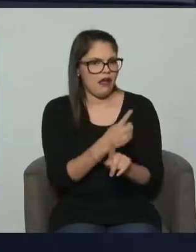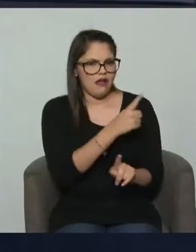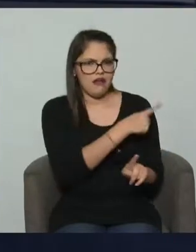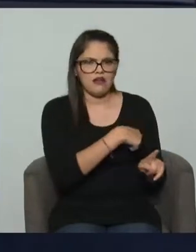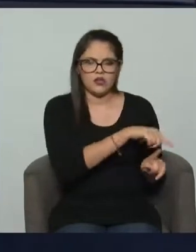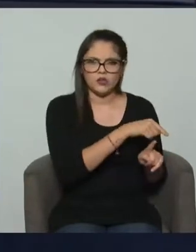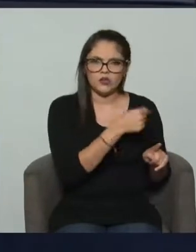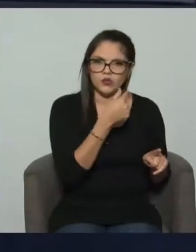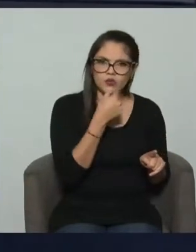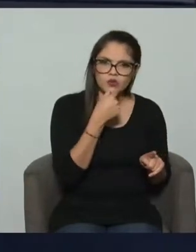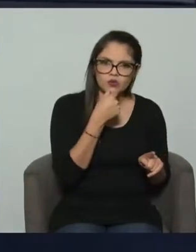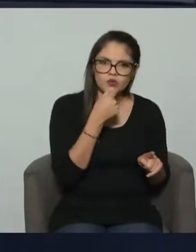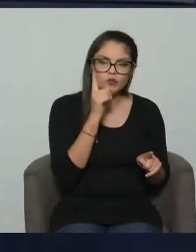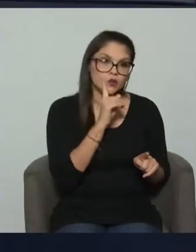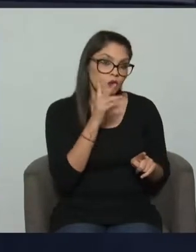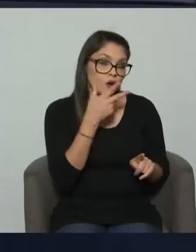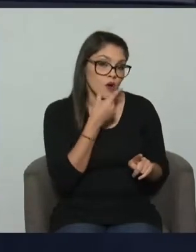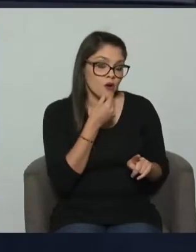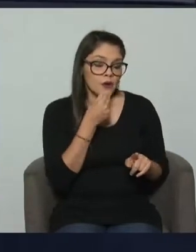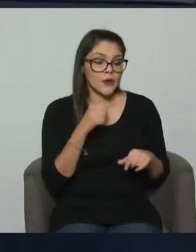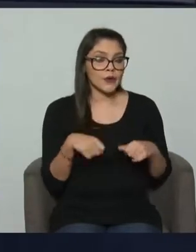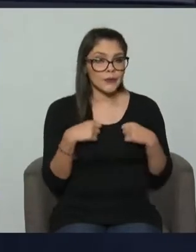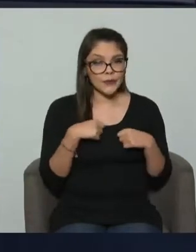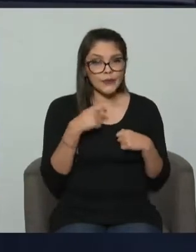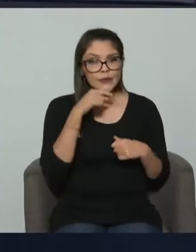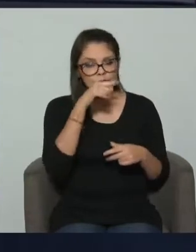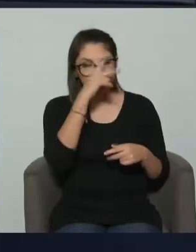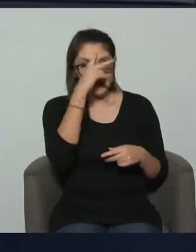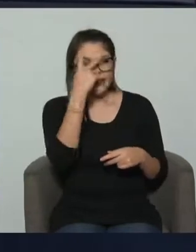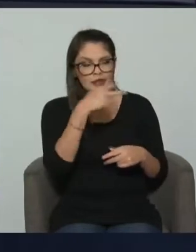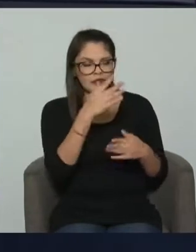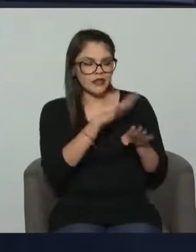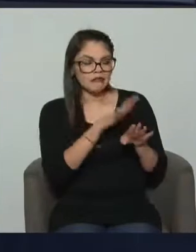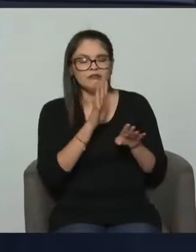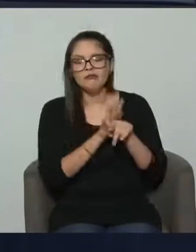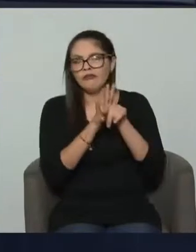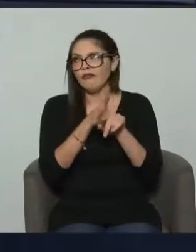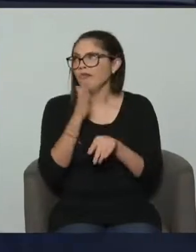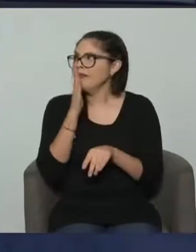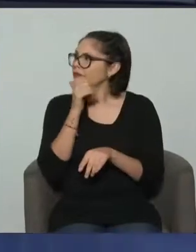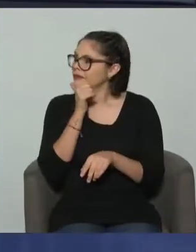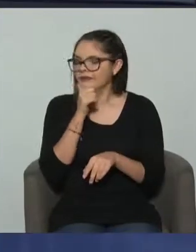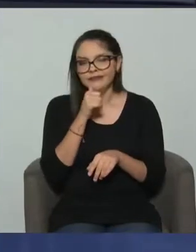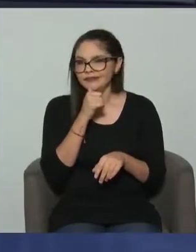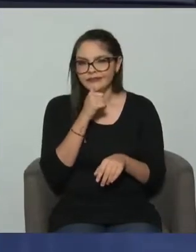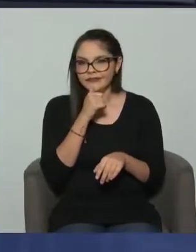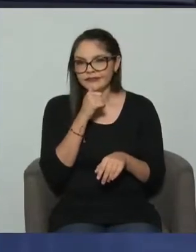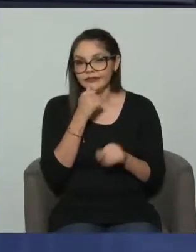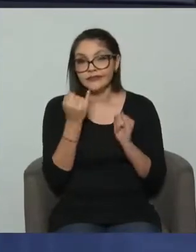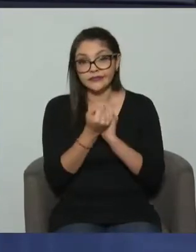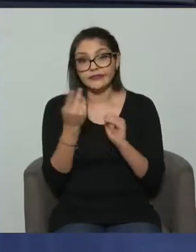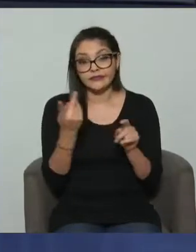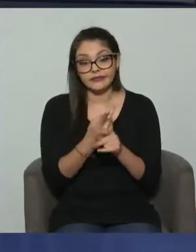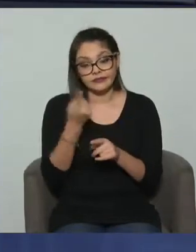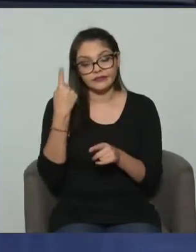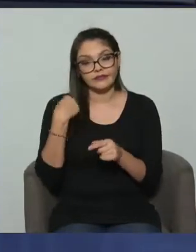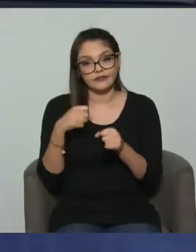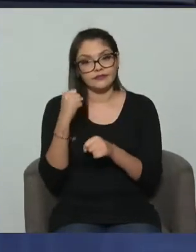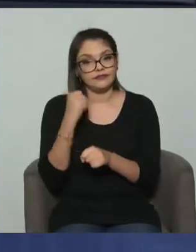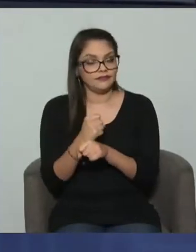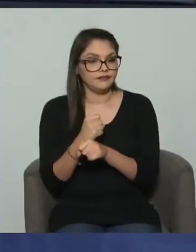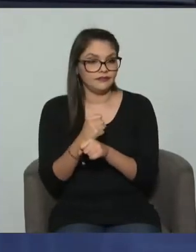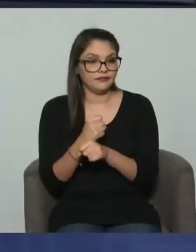país, justo para poder trabajar con eso, ¿no? Y no podemos no verlo, ¿no? Entonces, desafortunadamente ocurre esto la semana pasada y entonces